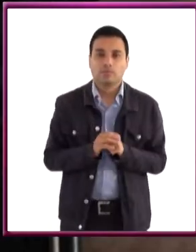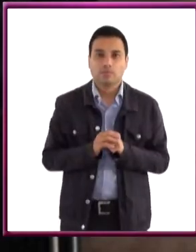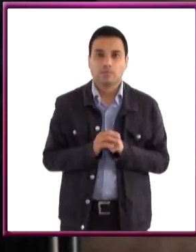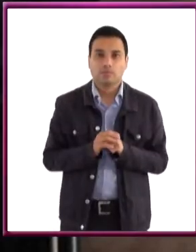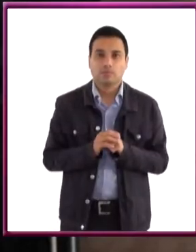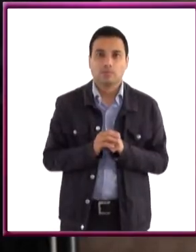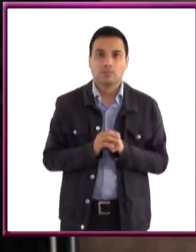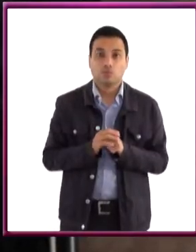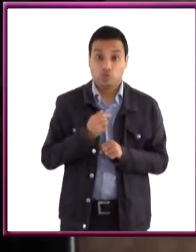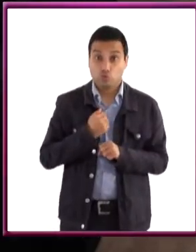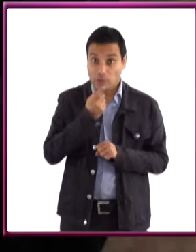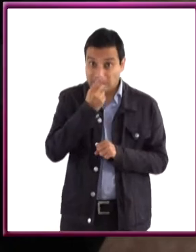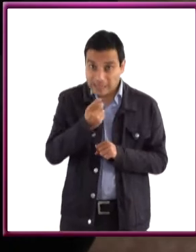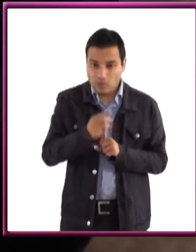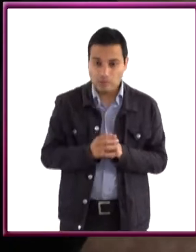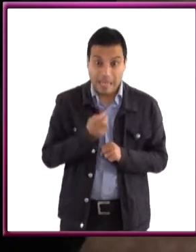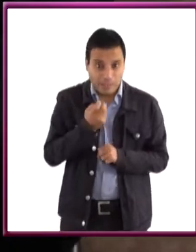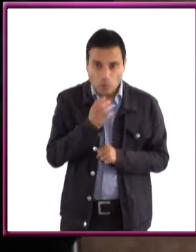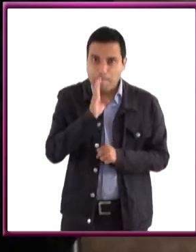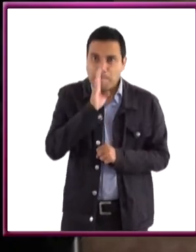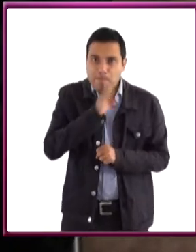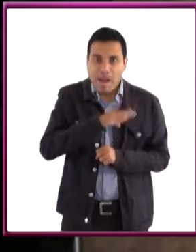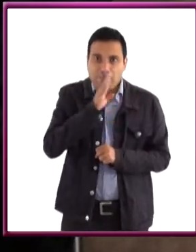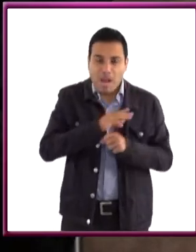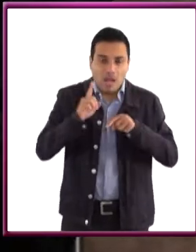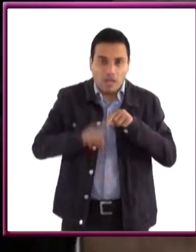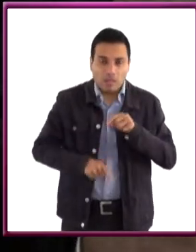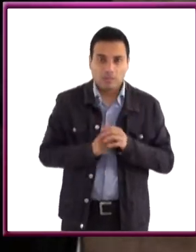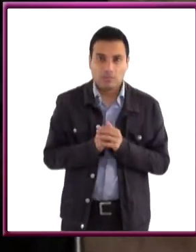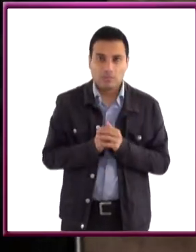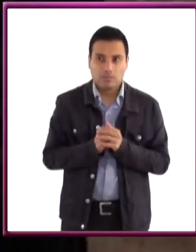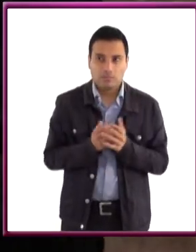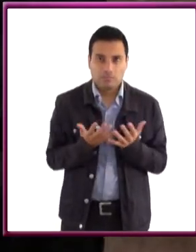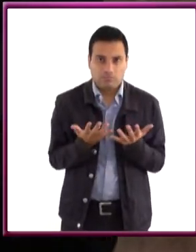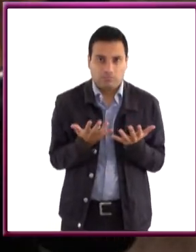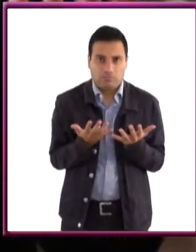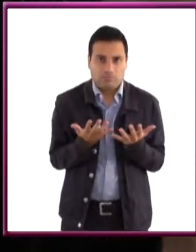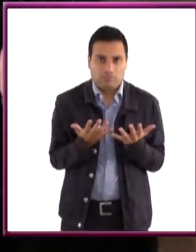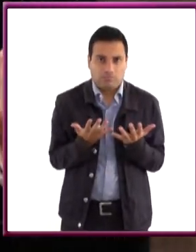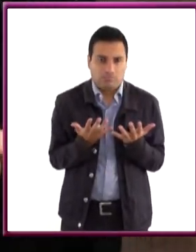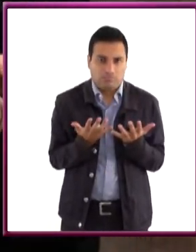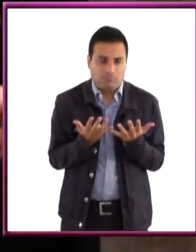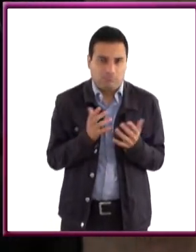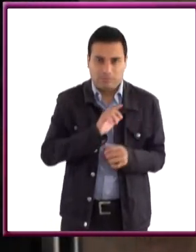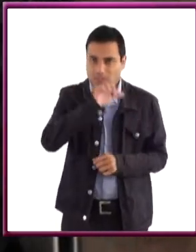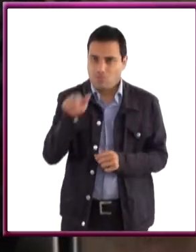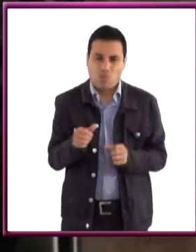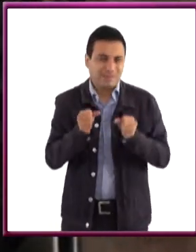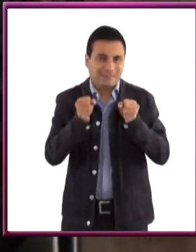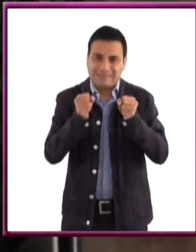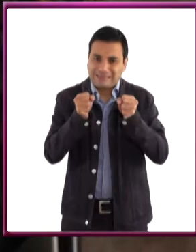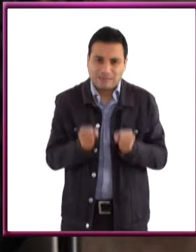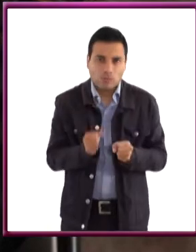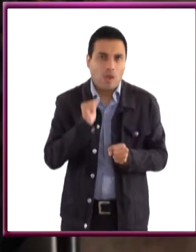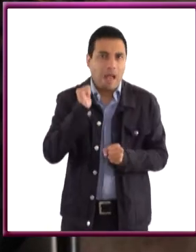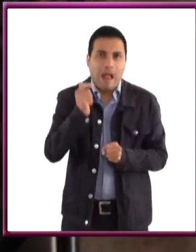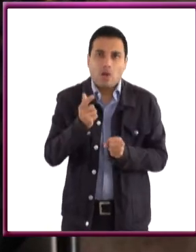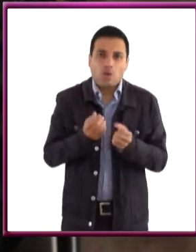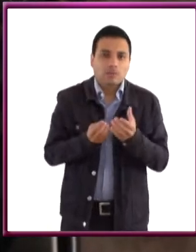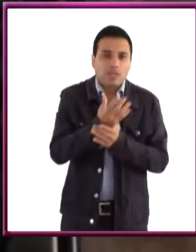y entonces la inhibo y digo, no debo de sentirla, pues al final de alguna manera sale, es una respuesta